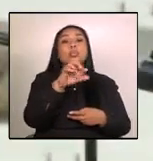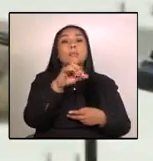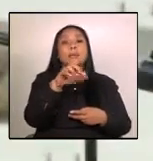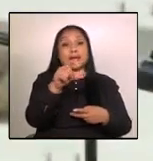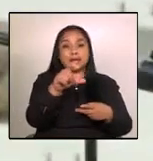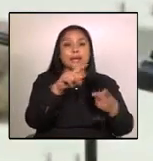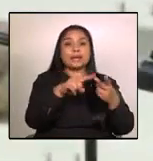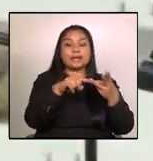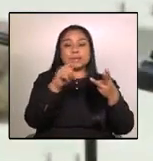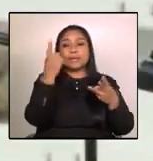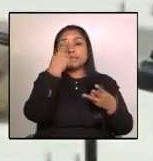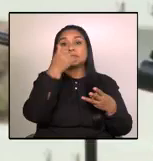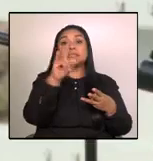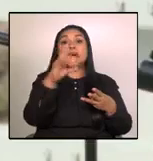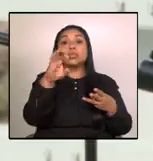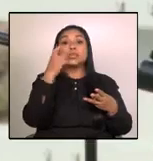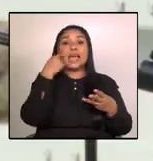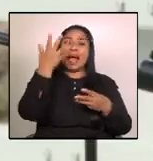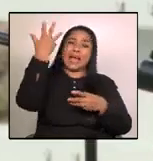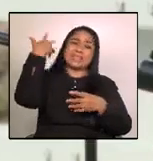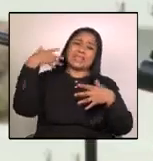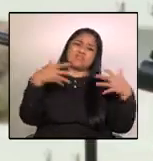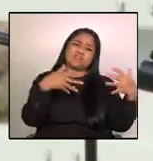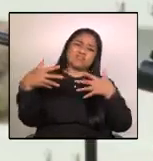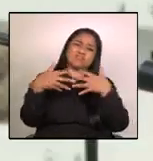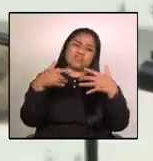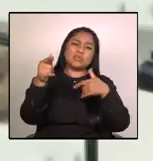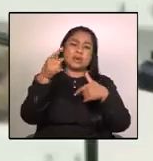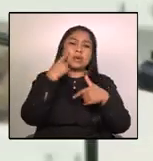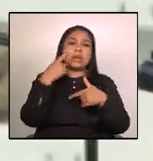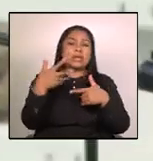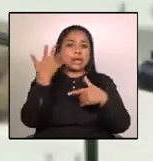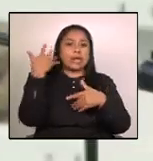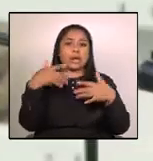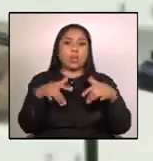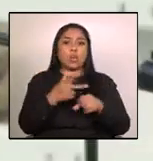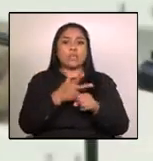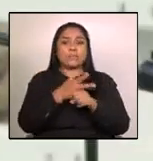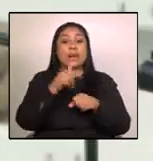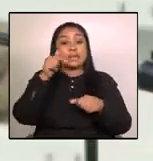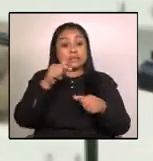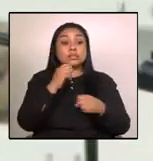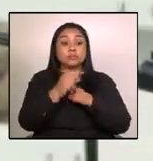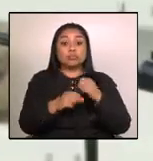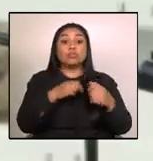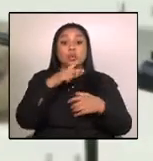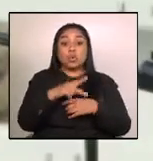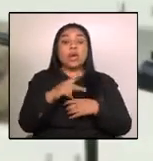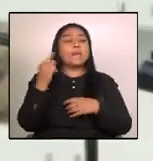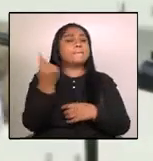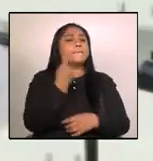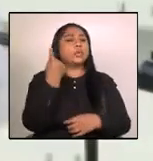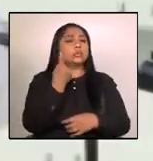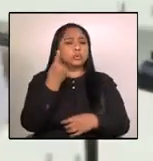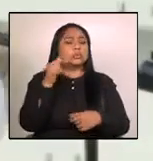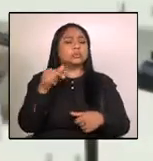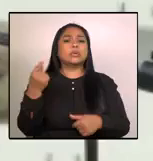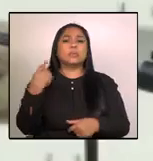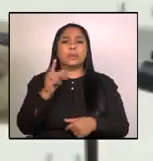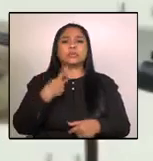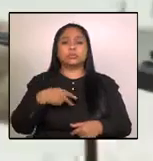del conflicto armado interno. Así es que este proyecto para nosotros es de mucho impacto y de mucha trayectoria y como